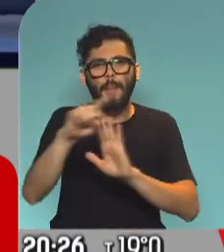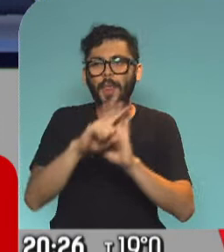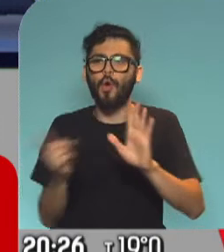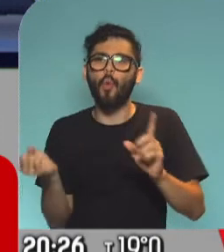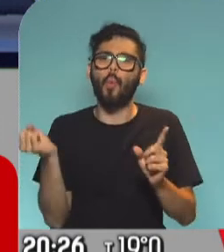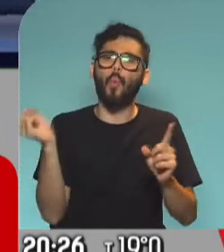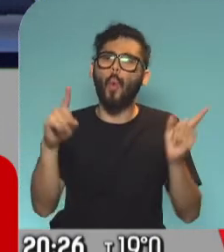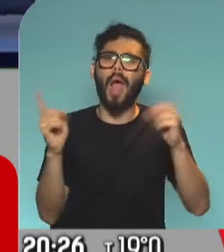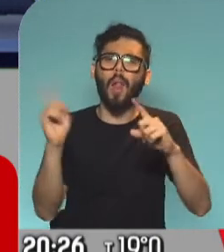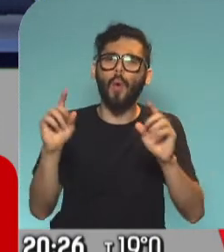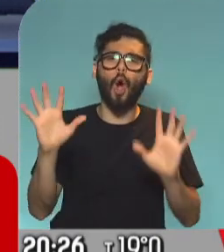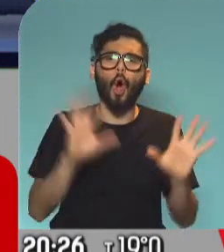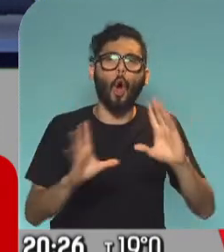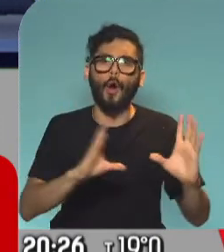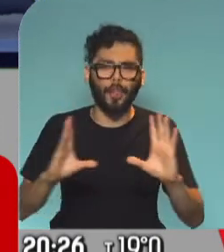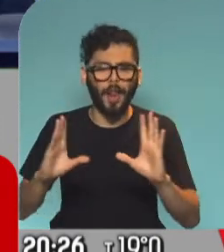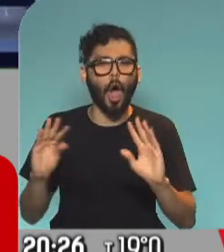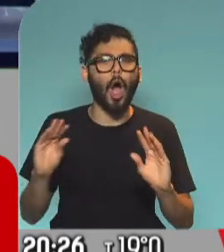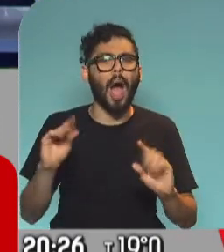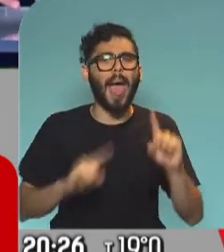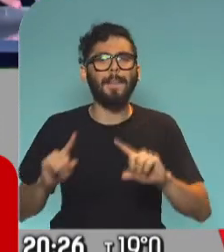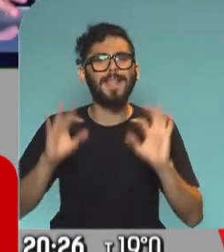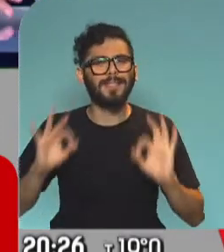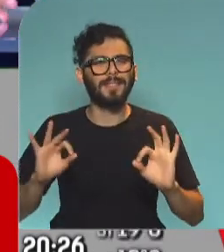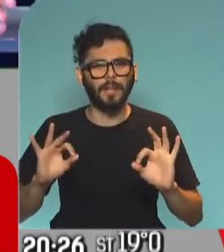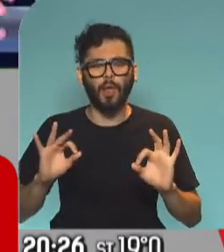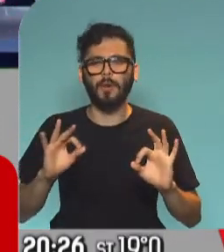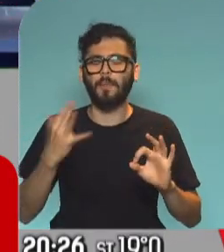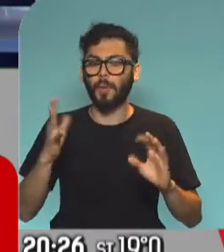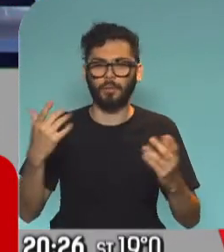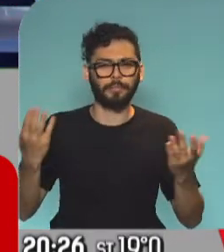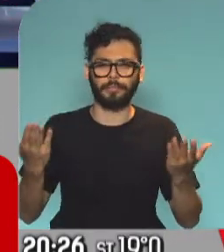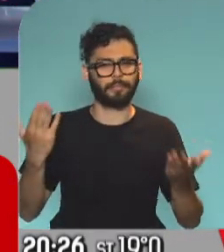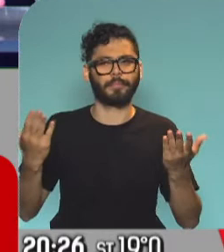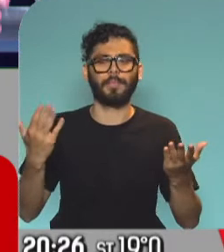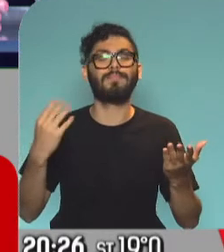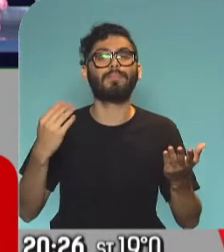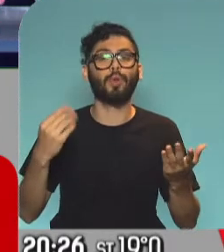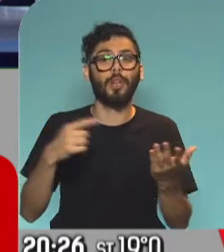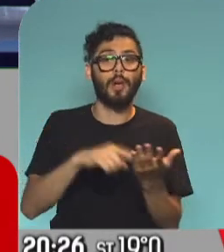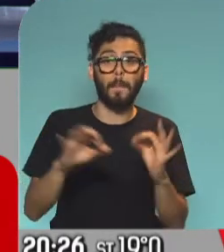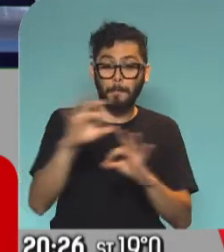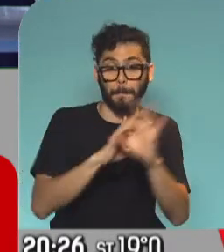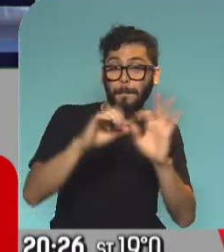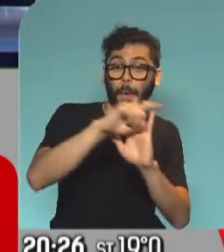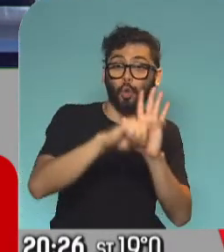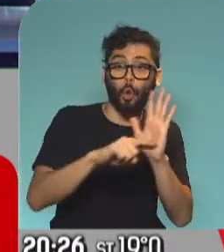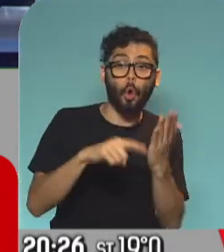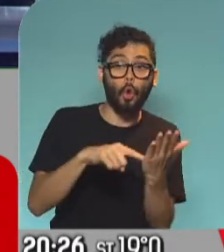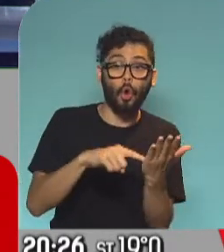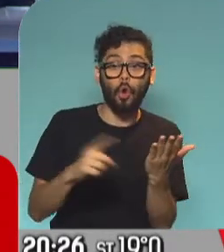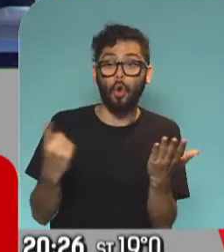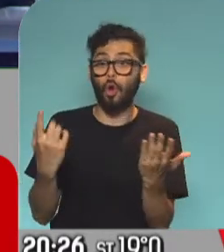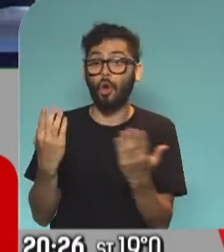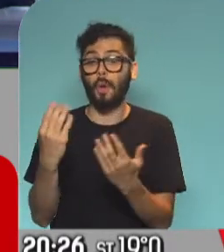Administrado de Personas, pero claro, está ese contraste en el protocolo y las